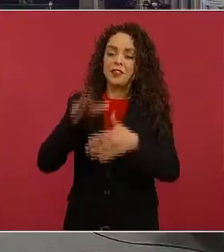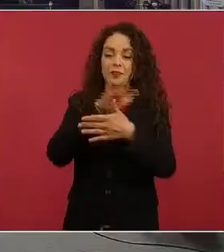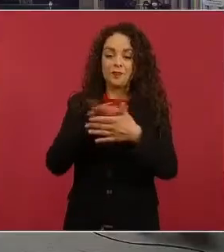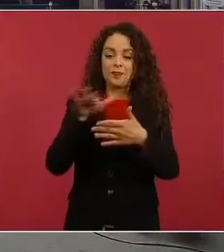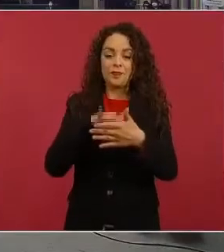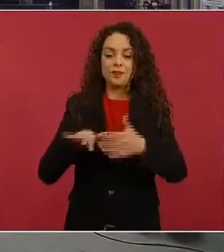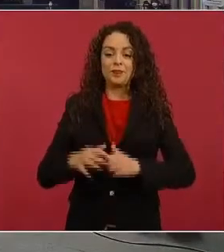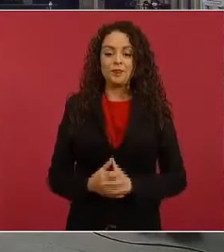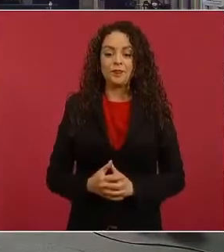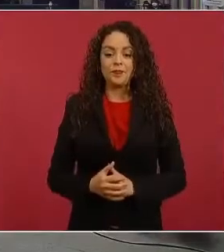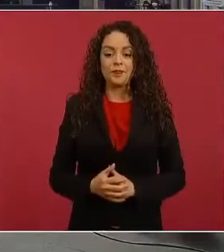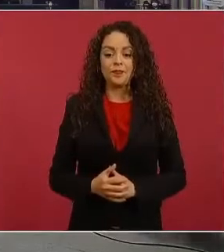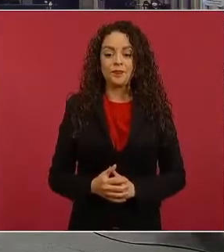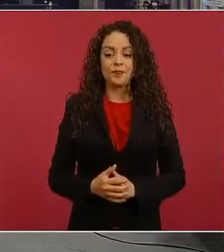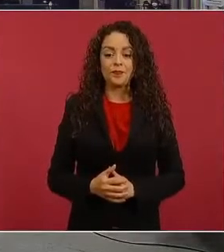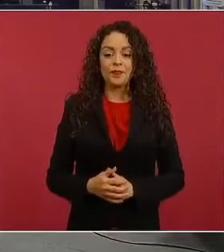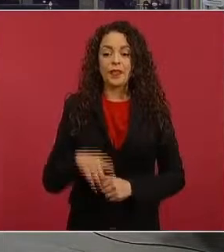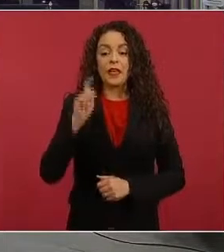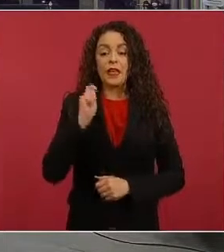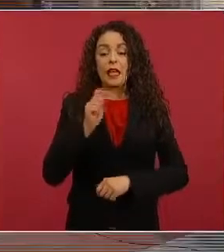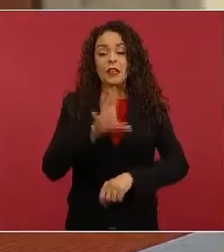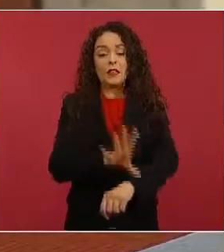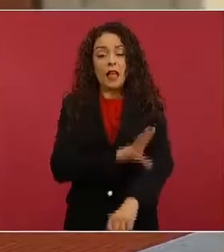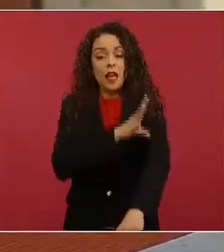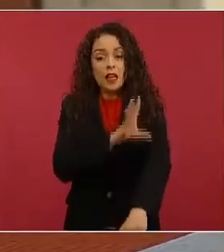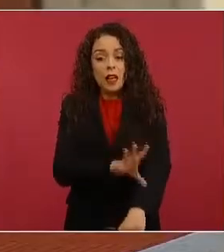En materia de generación de energía eléctrica,